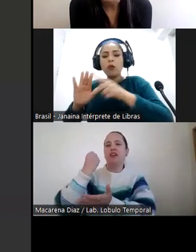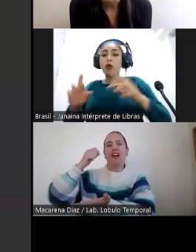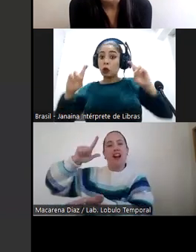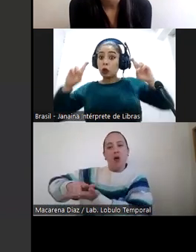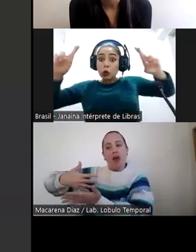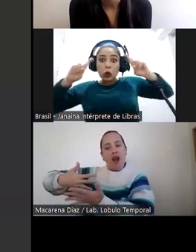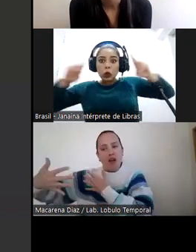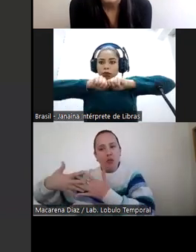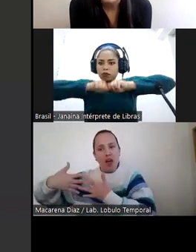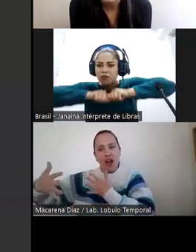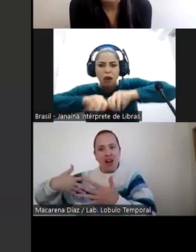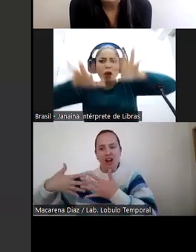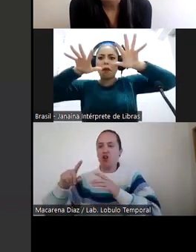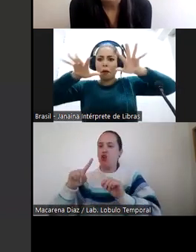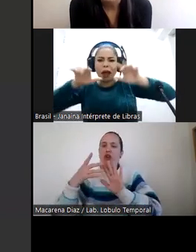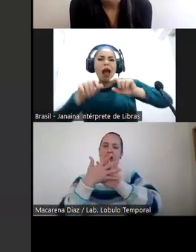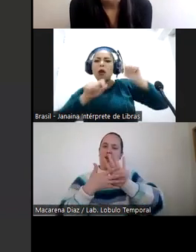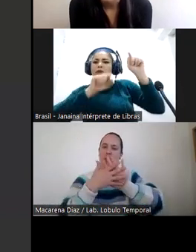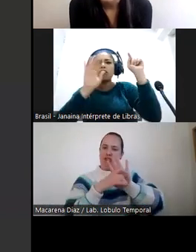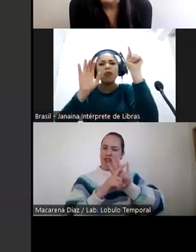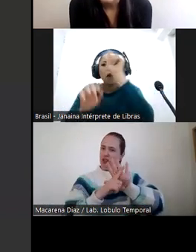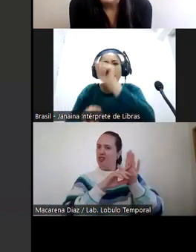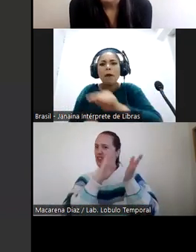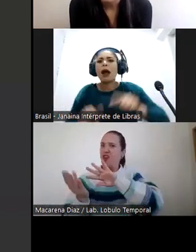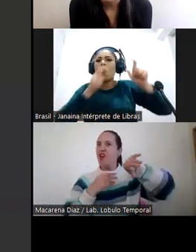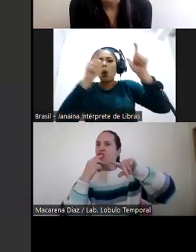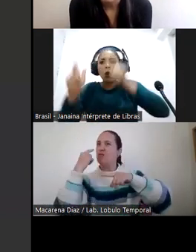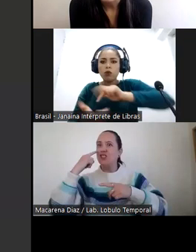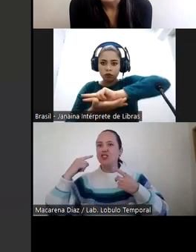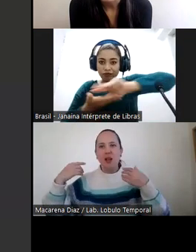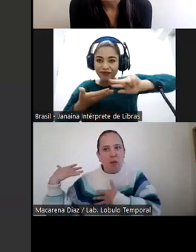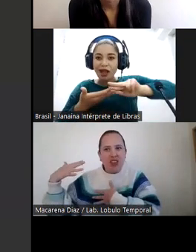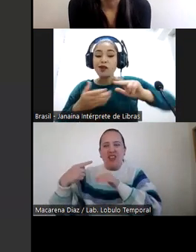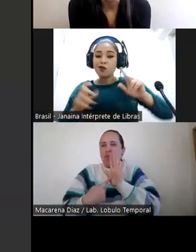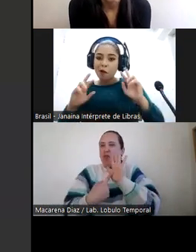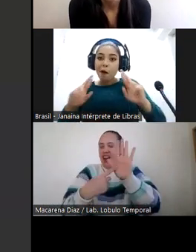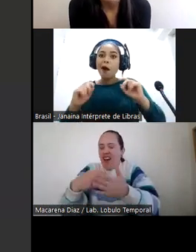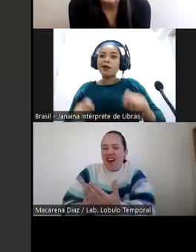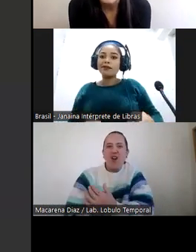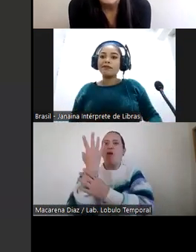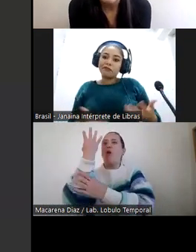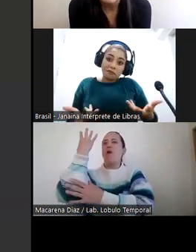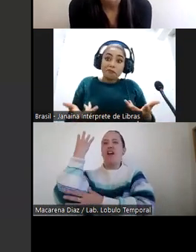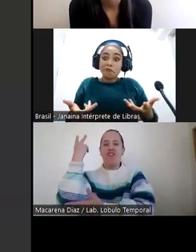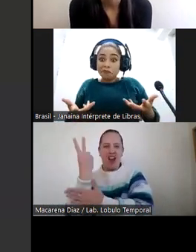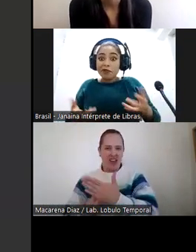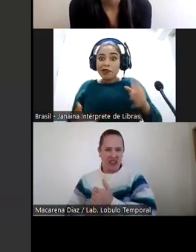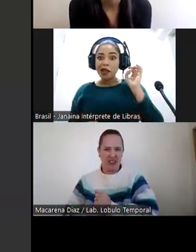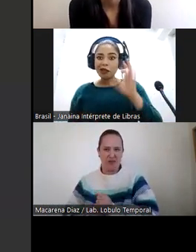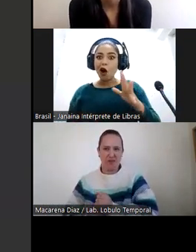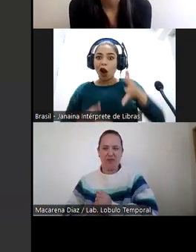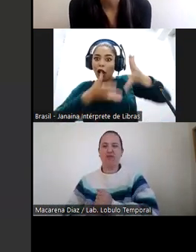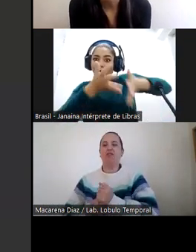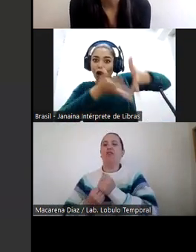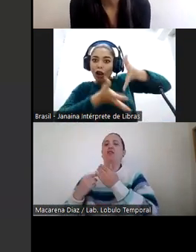difundirse a distintos lugares para lograr que la lengua, bueno, no solamente la lengua, sino que les vamos a